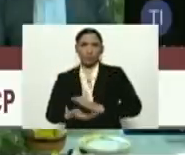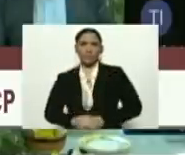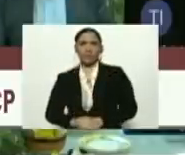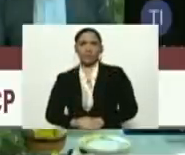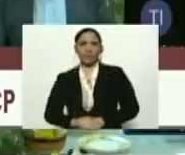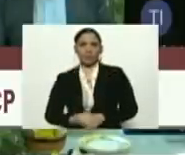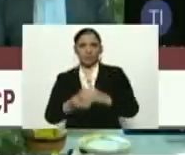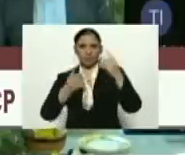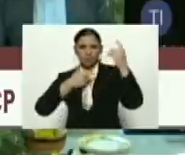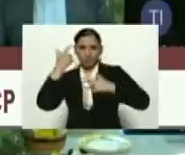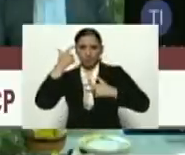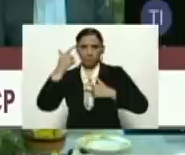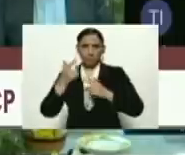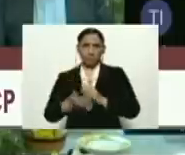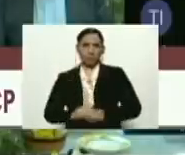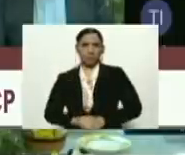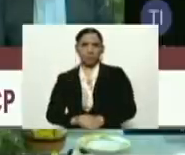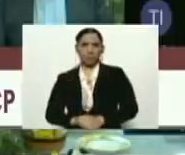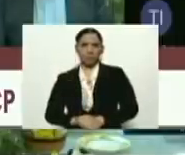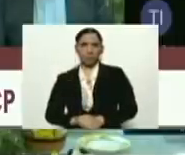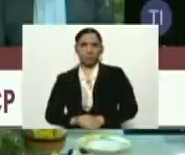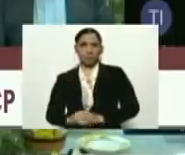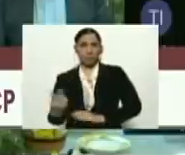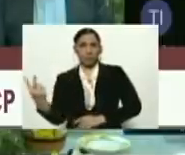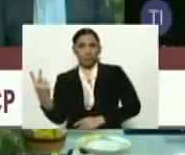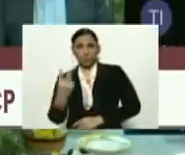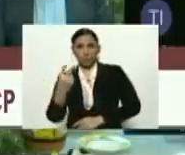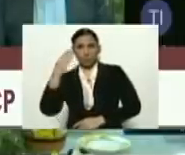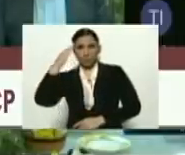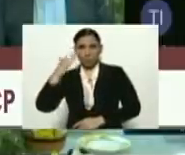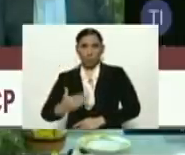y Chávez, dos comandantes